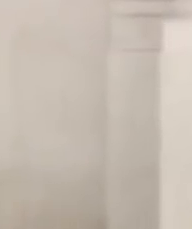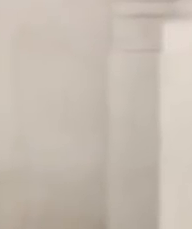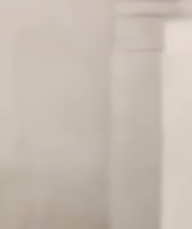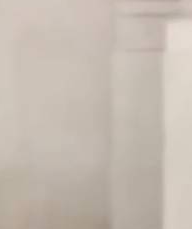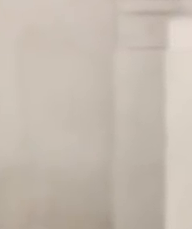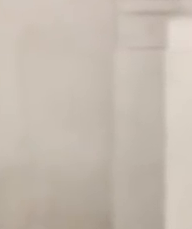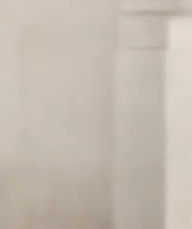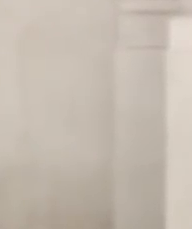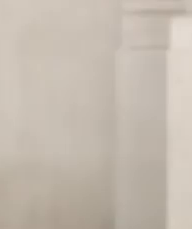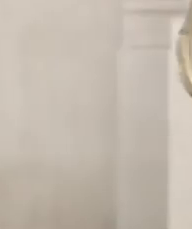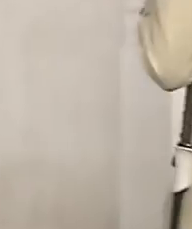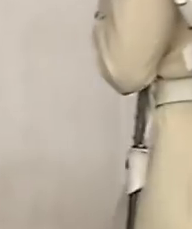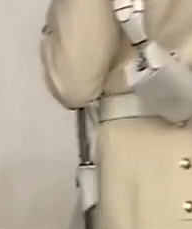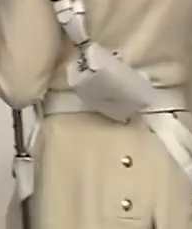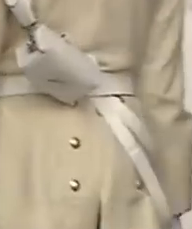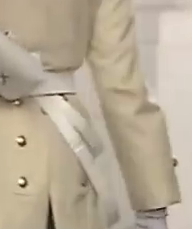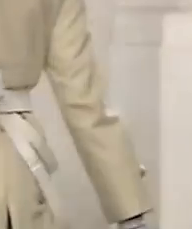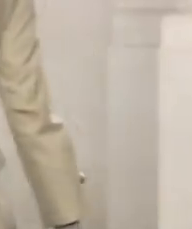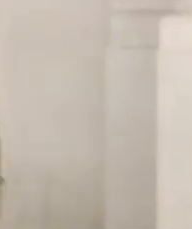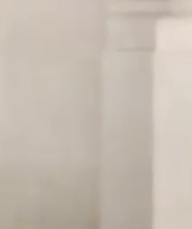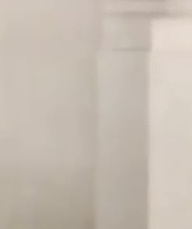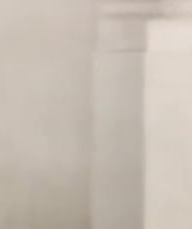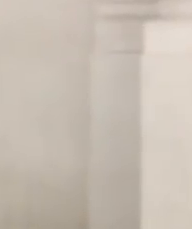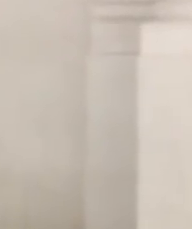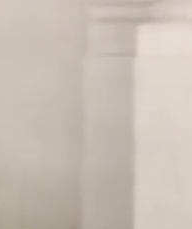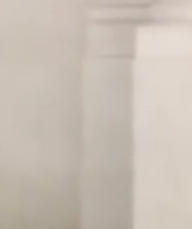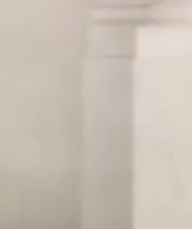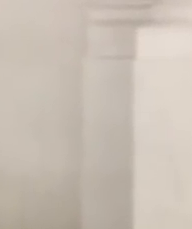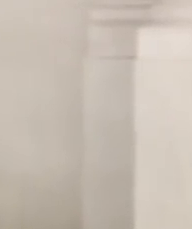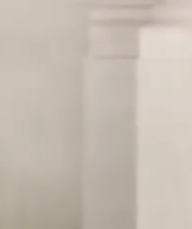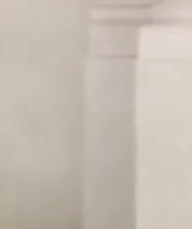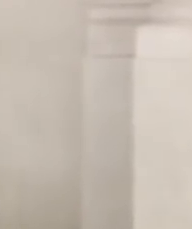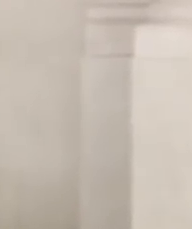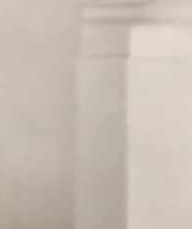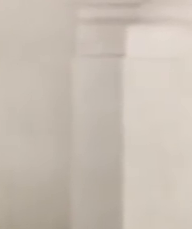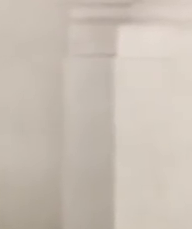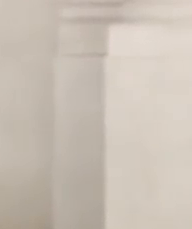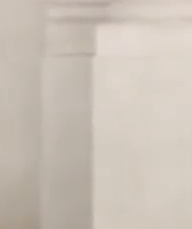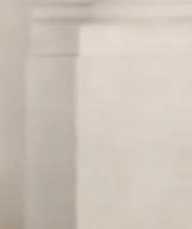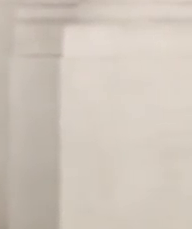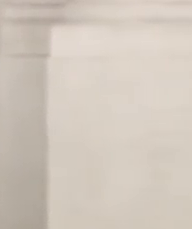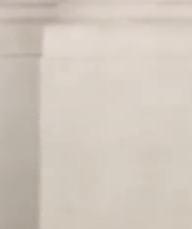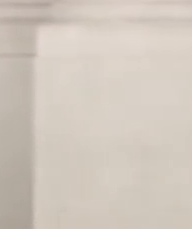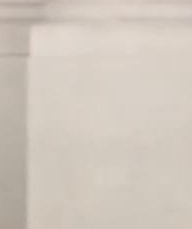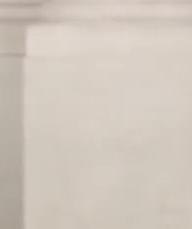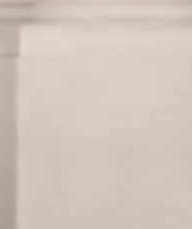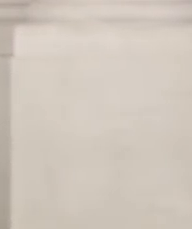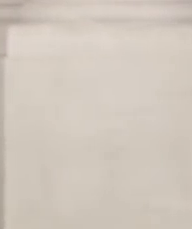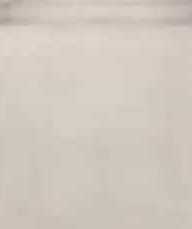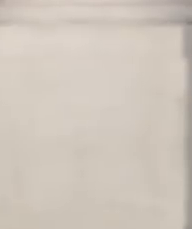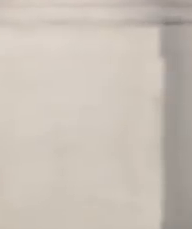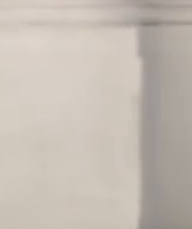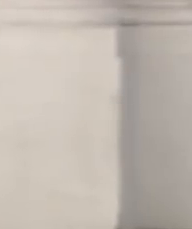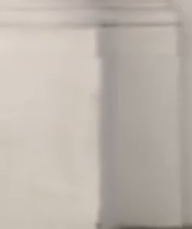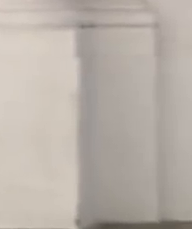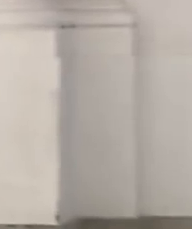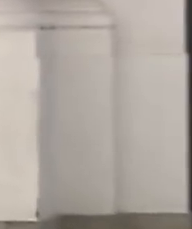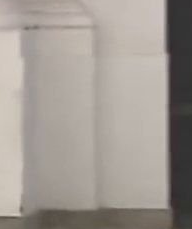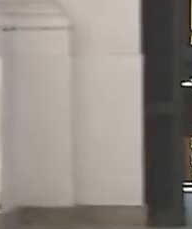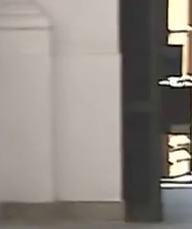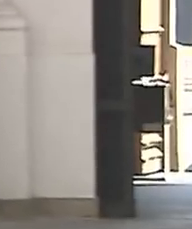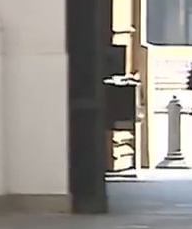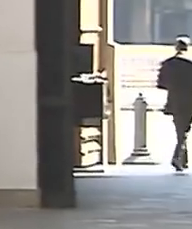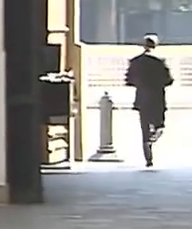Bueno, justo el presidente Sebastián Piñera llegó hasta el patio de los Naranjos para ver